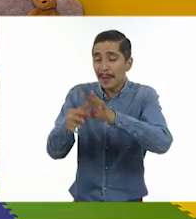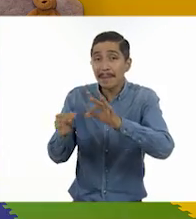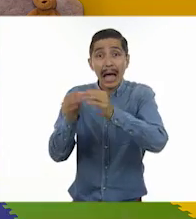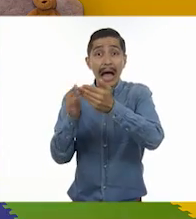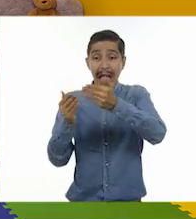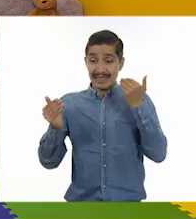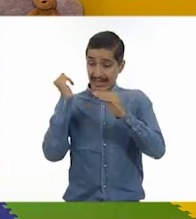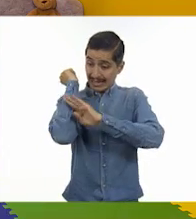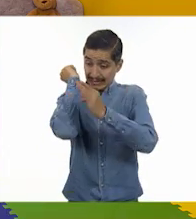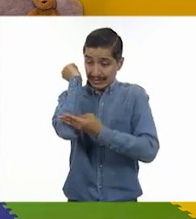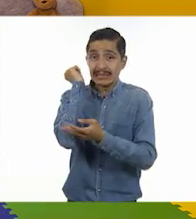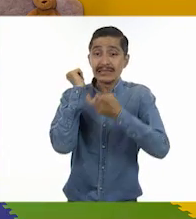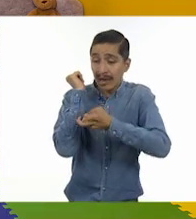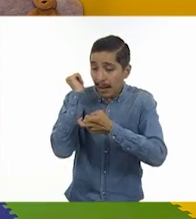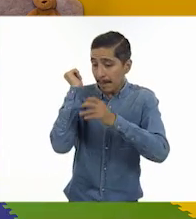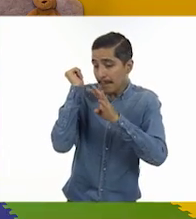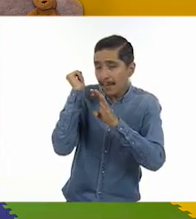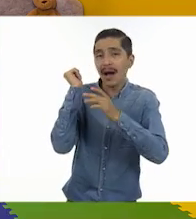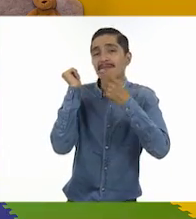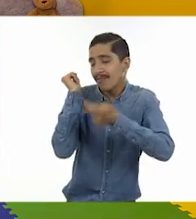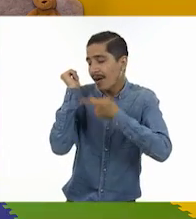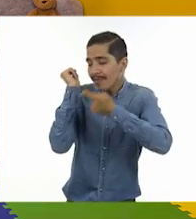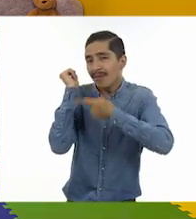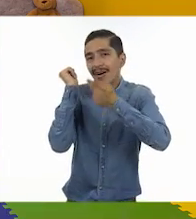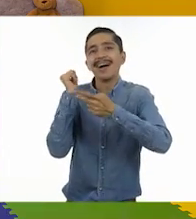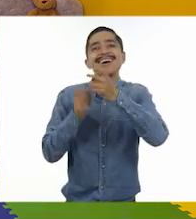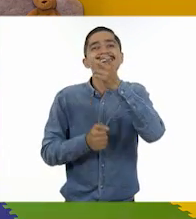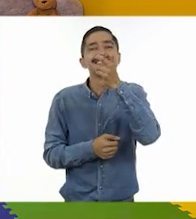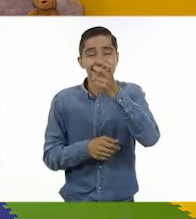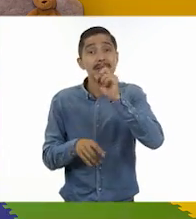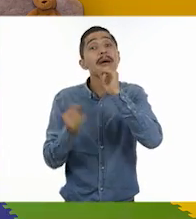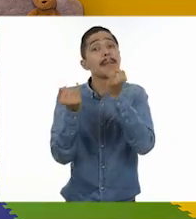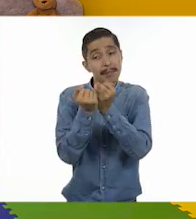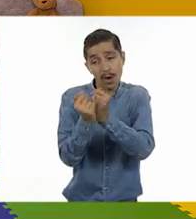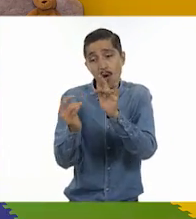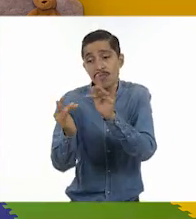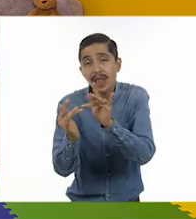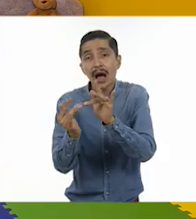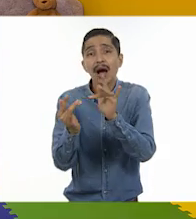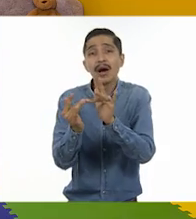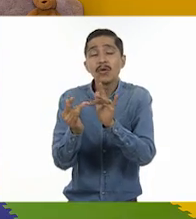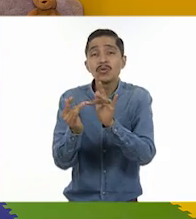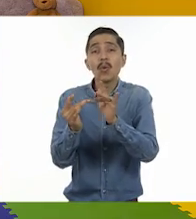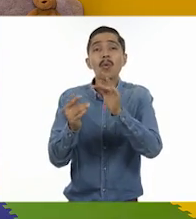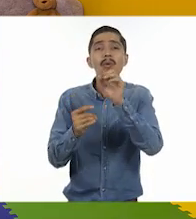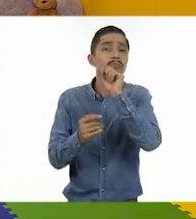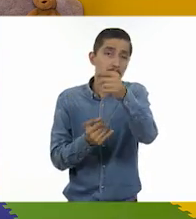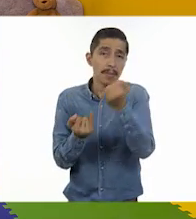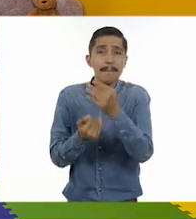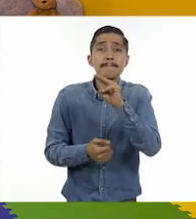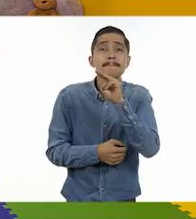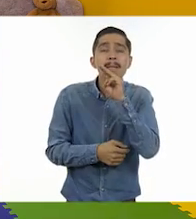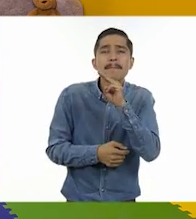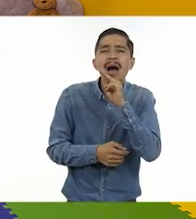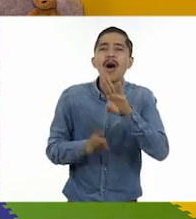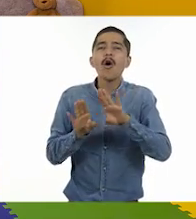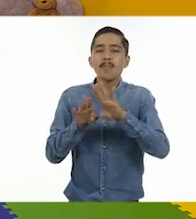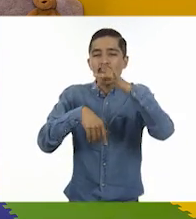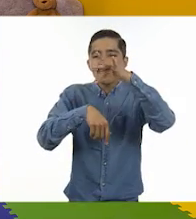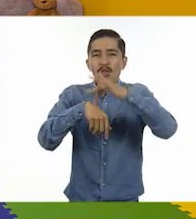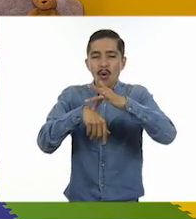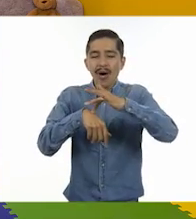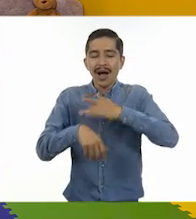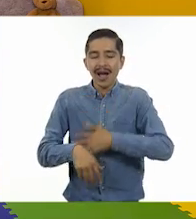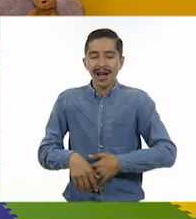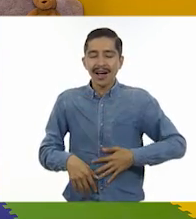parto. Y otra manera del lenguaje es el contacto físico, porque por instinto las madres se tocan el vientre para hablarle a